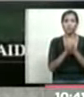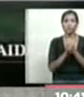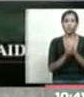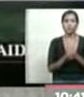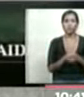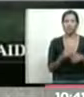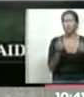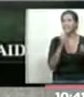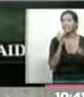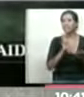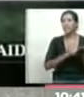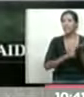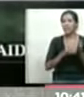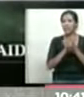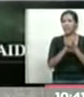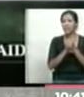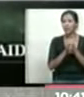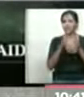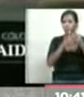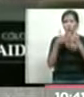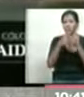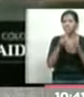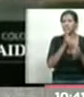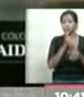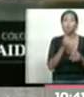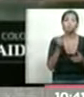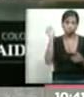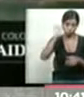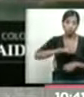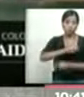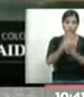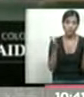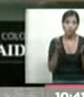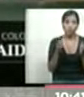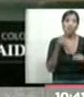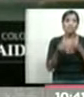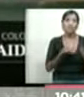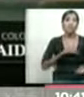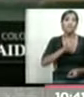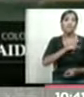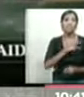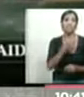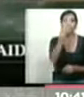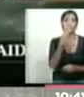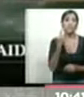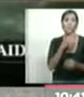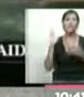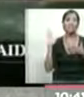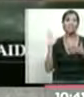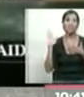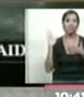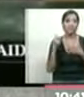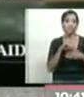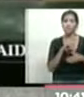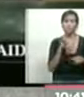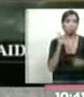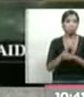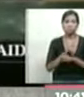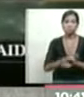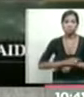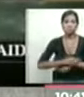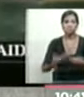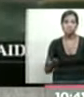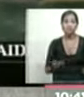aliados? ¿Estados Unidos, por ejemplo? Sí, por supuesto, haciéndole falsas promesas y por supuesto no cumpliéndole. Y